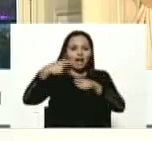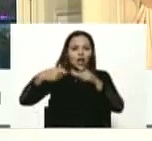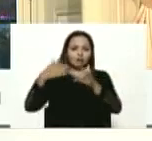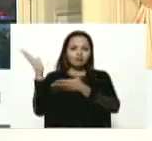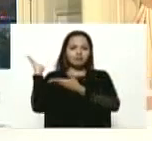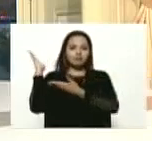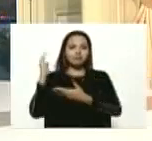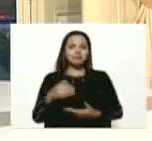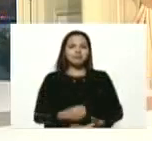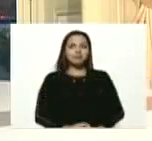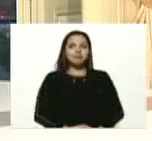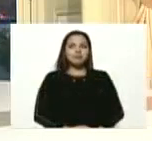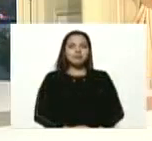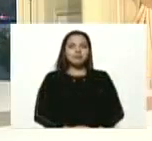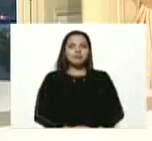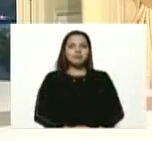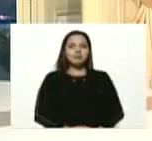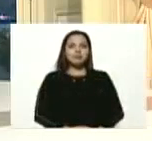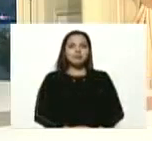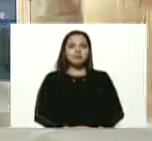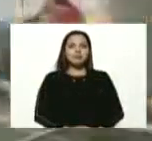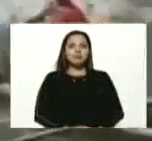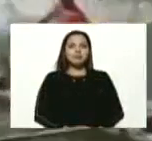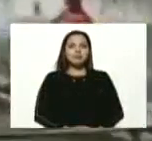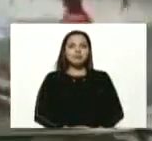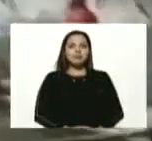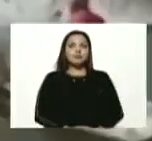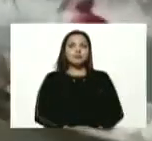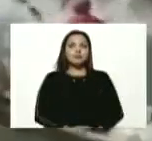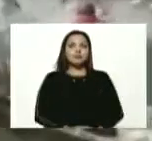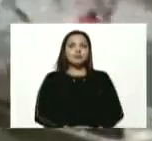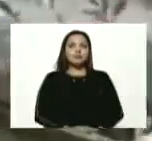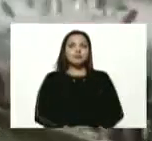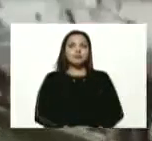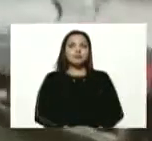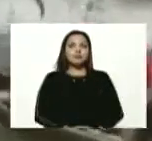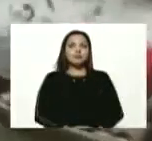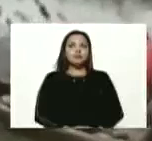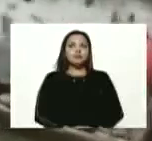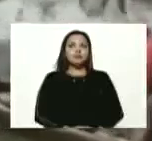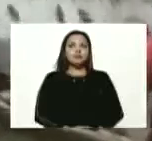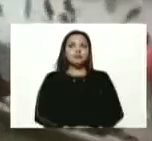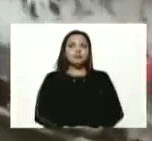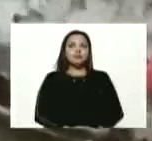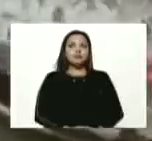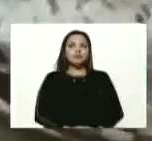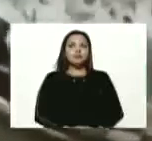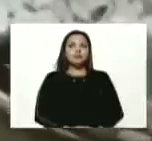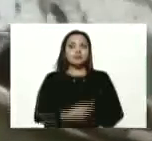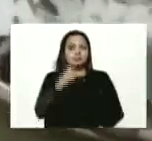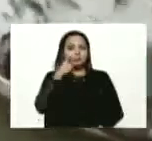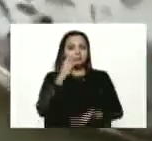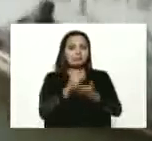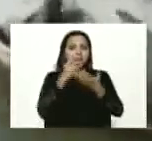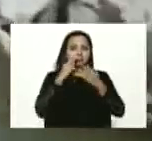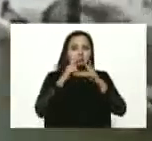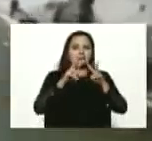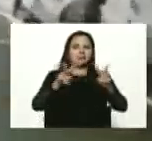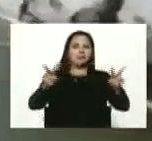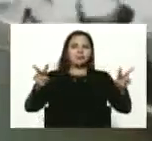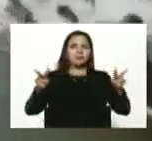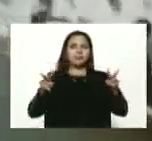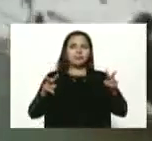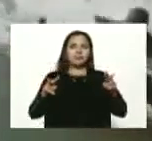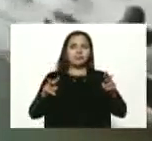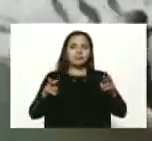dos, a las tres. Miren esto, ¿ah? Miren esto, señores, río